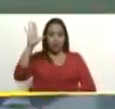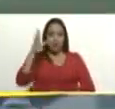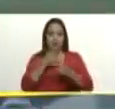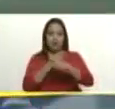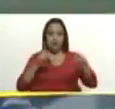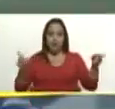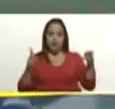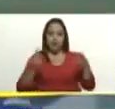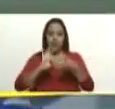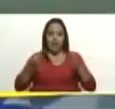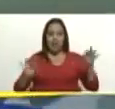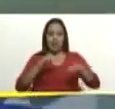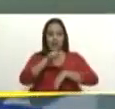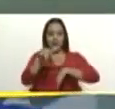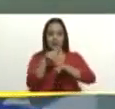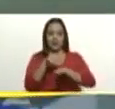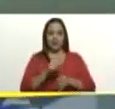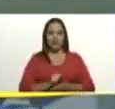en cadena nacional.